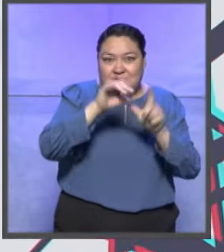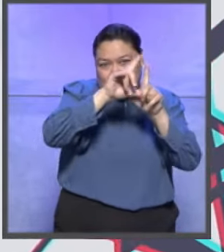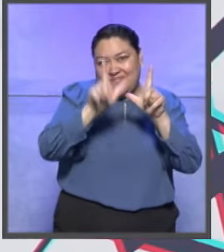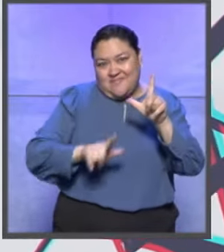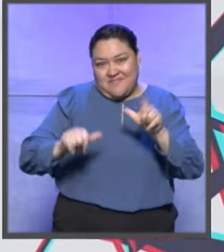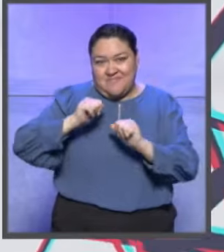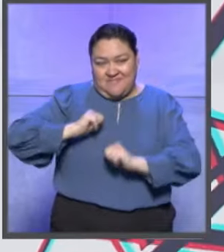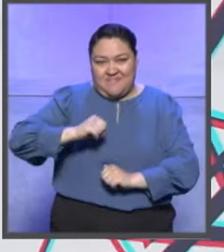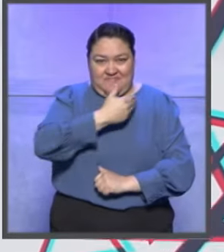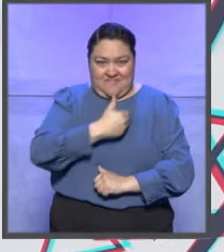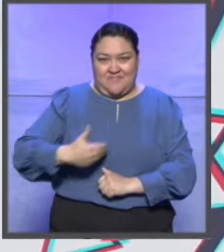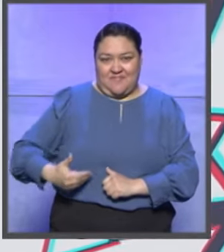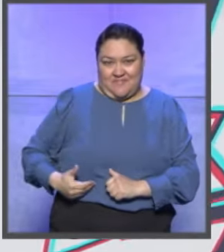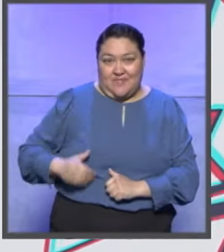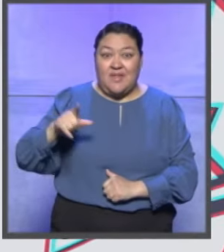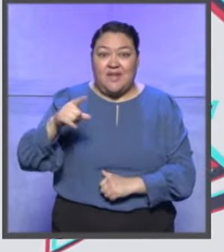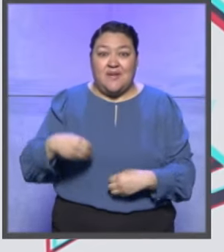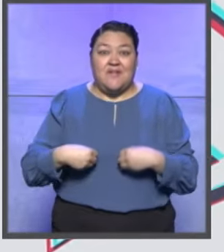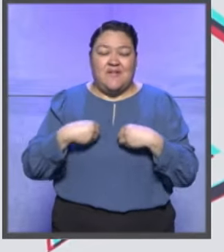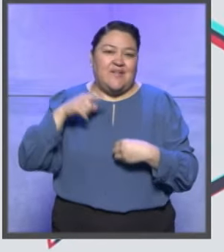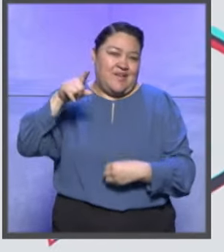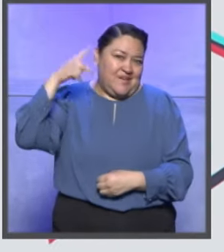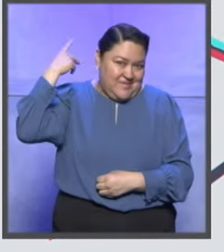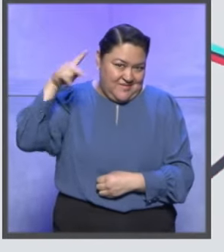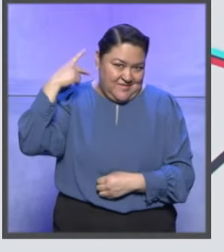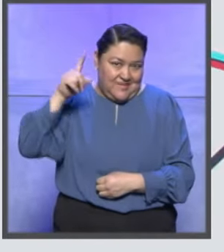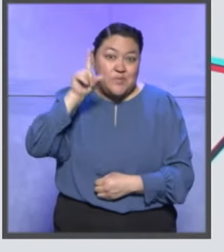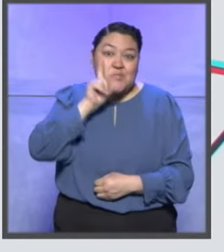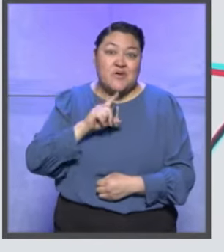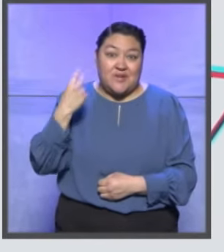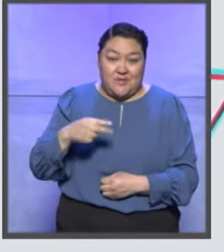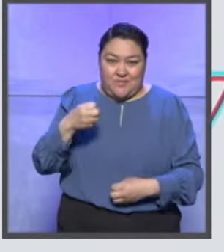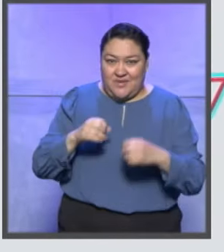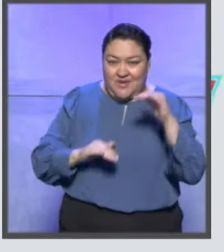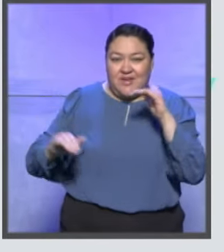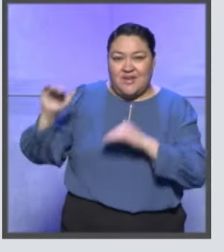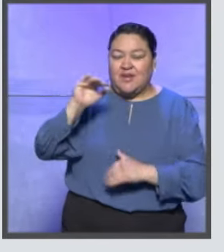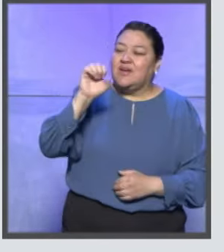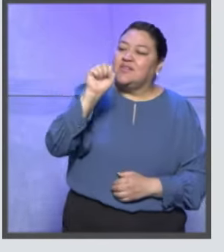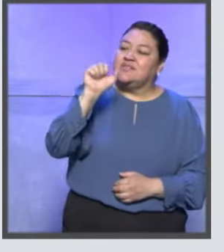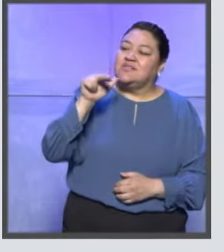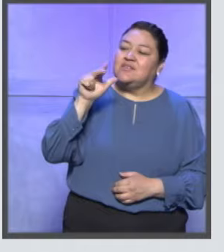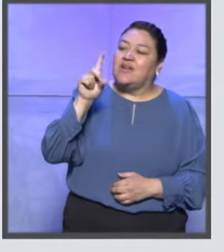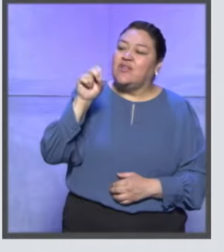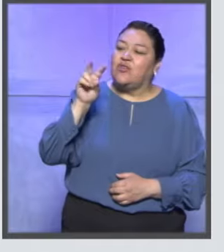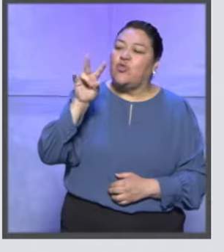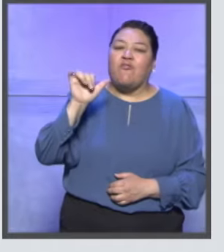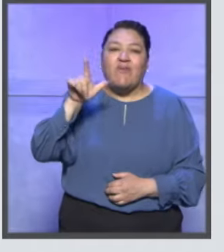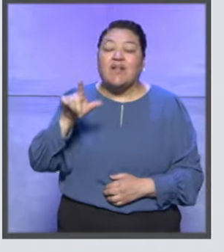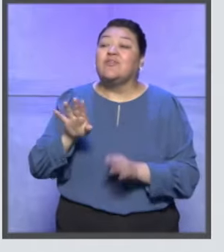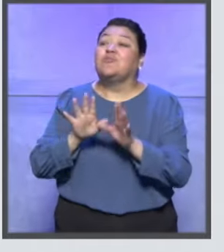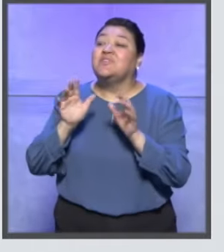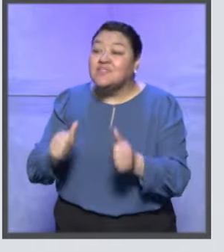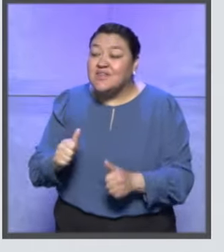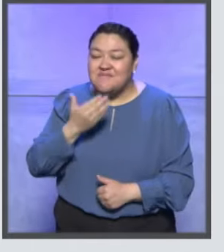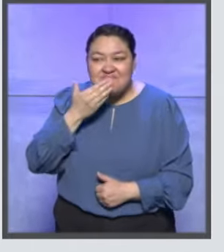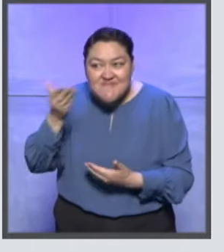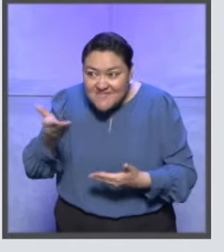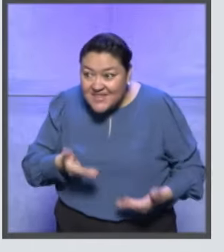República Mexicana desde Puebla, la magistrada Norma Angélica Sandoval. Norma, querida, ¿cómo